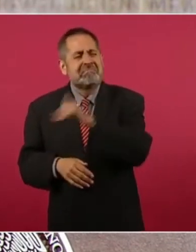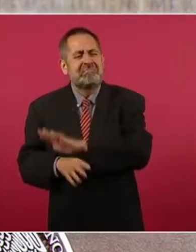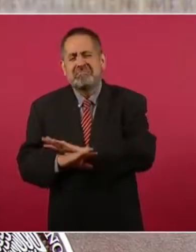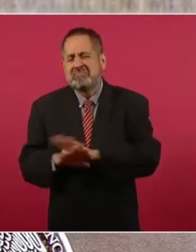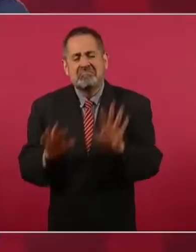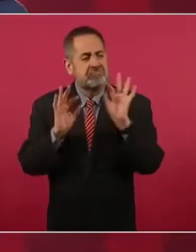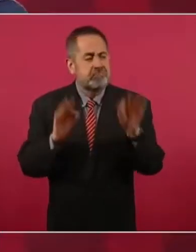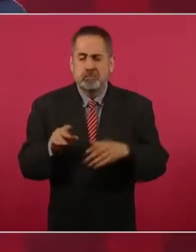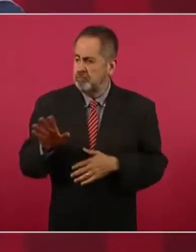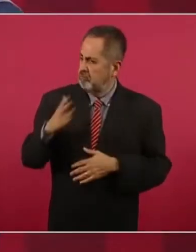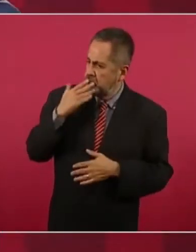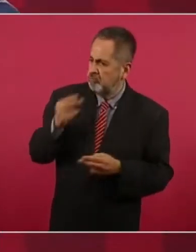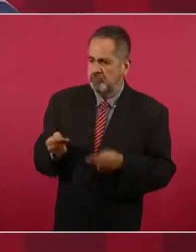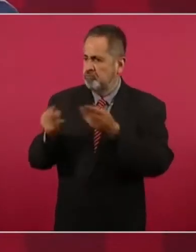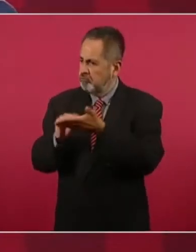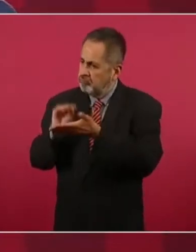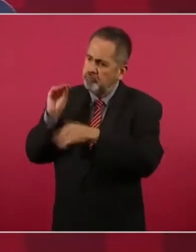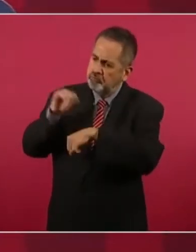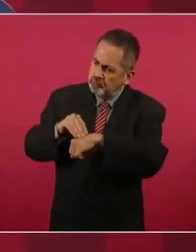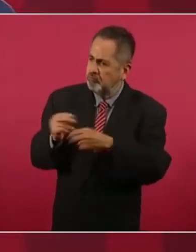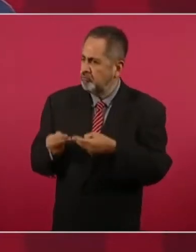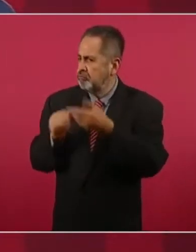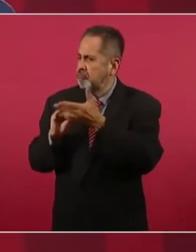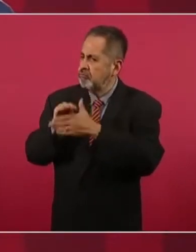Están invirtiendo en México.